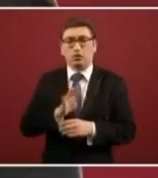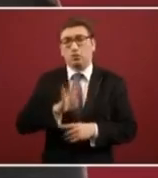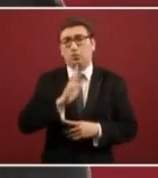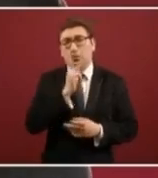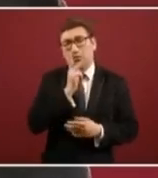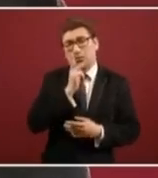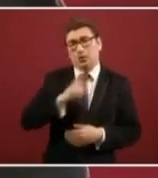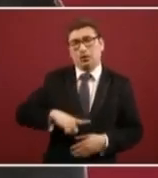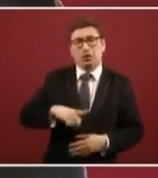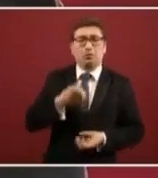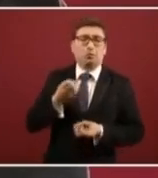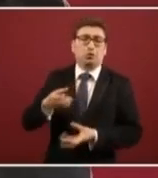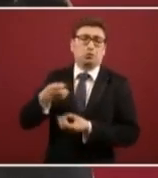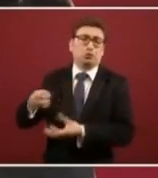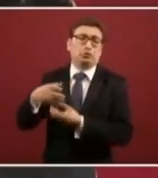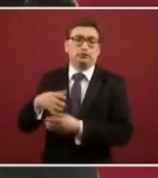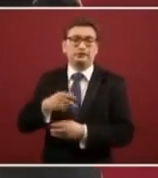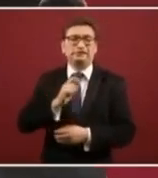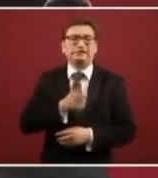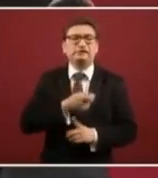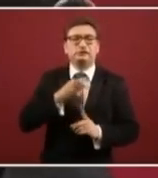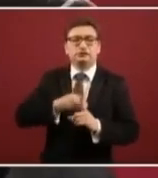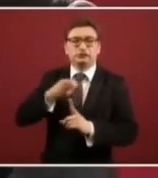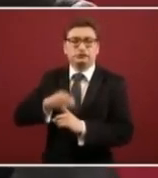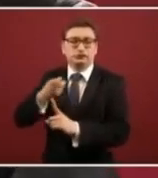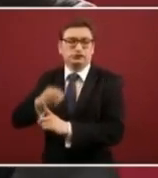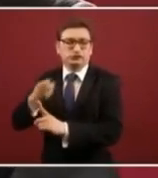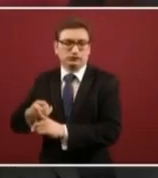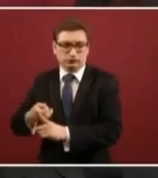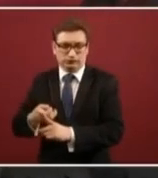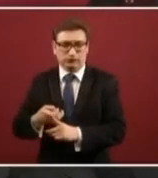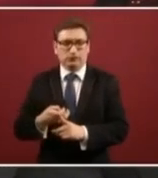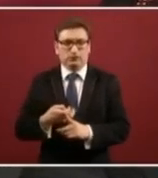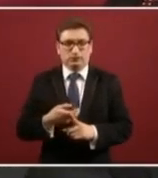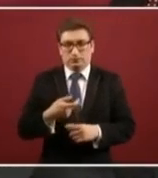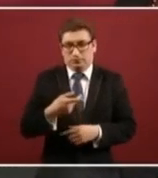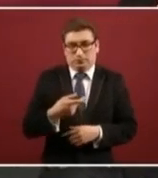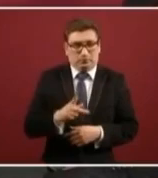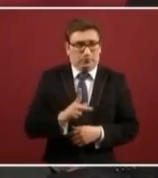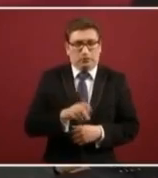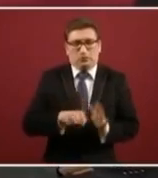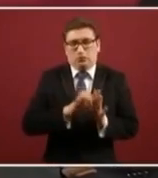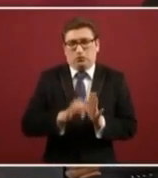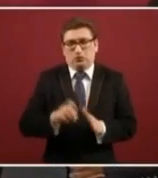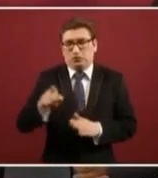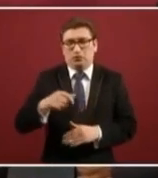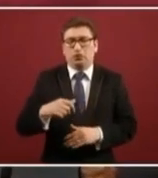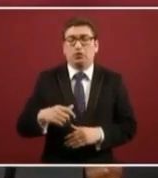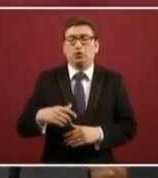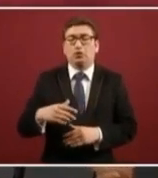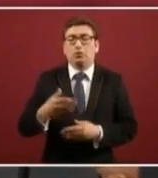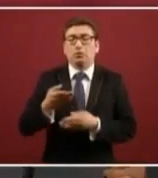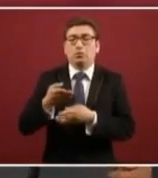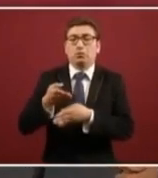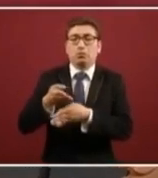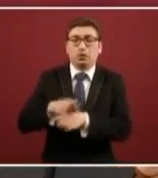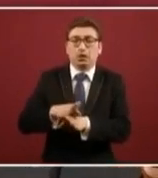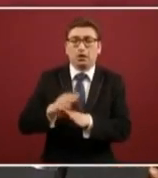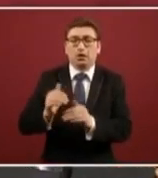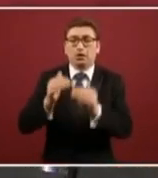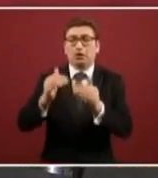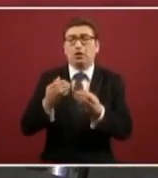No era populismo ni paternalismo rescatar a los banqueros o convertir las